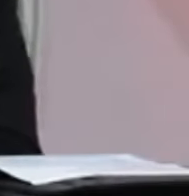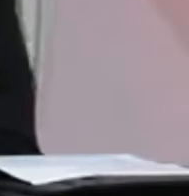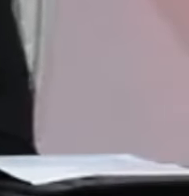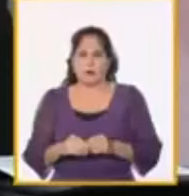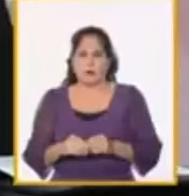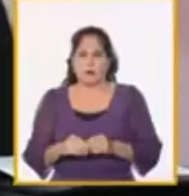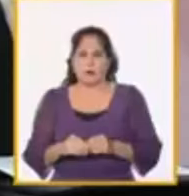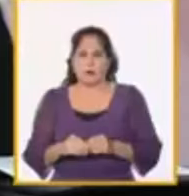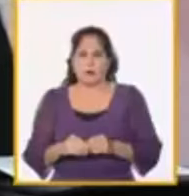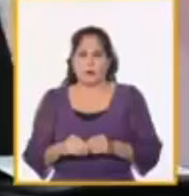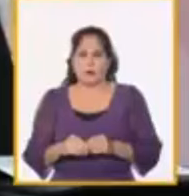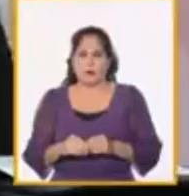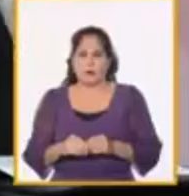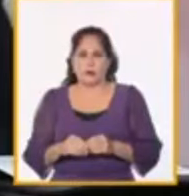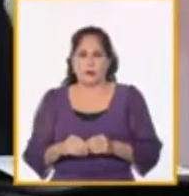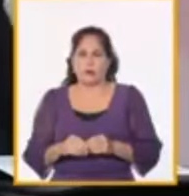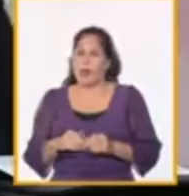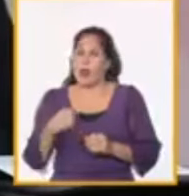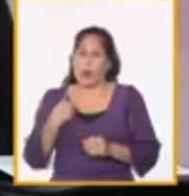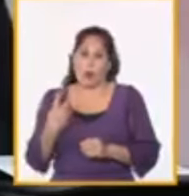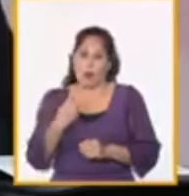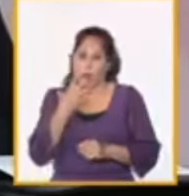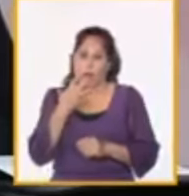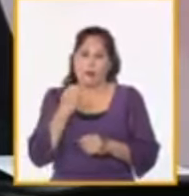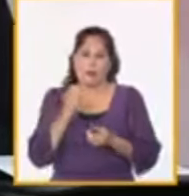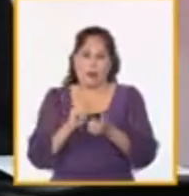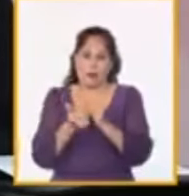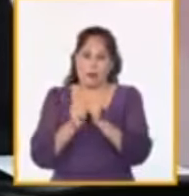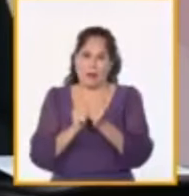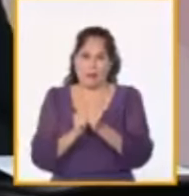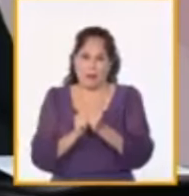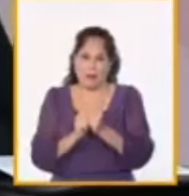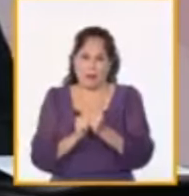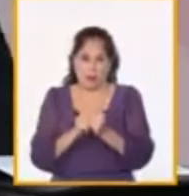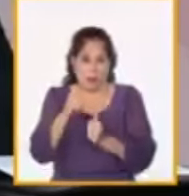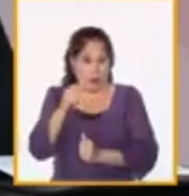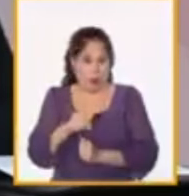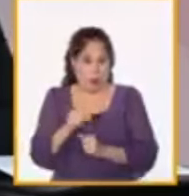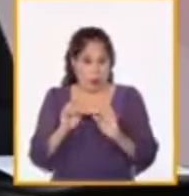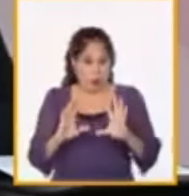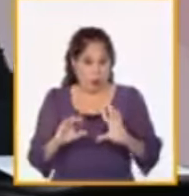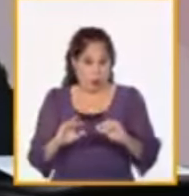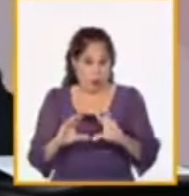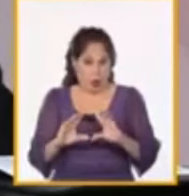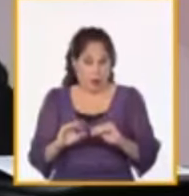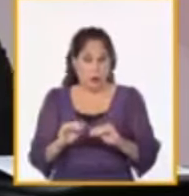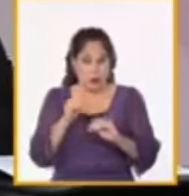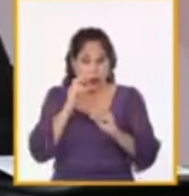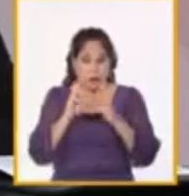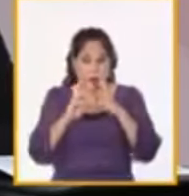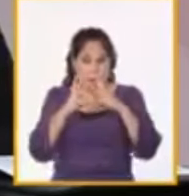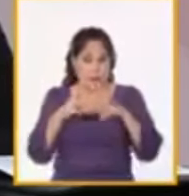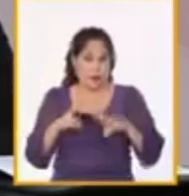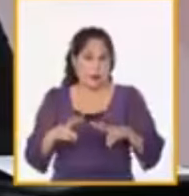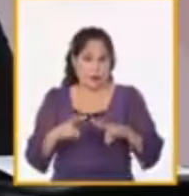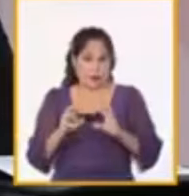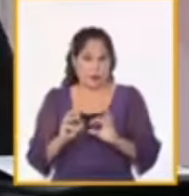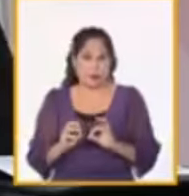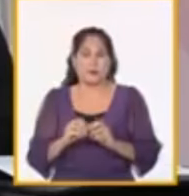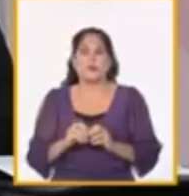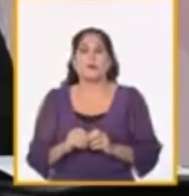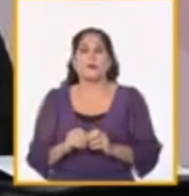Como Antonio, a mí nos gusta mucho el deporte, pues no nos perderemos esta noche, ya lo vimos en las redes, pero no nos perderemos esta noche en la